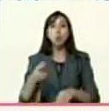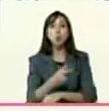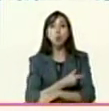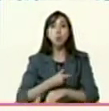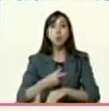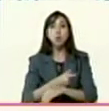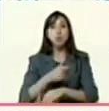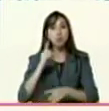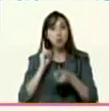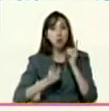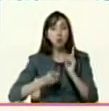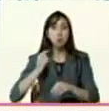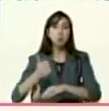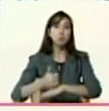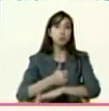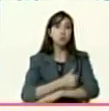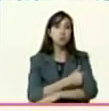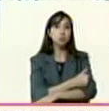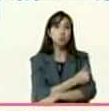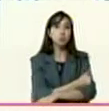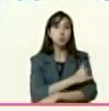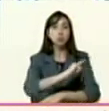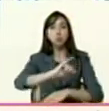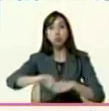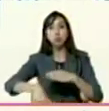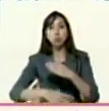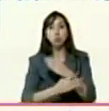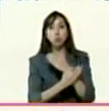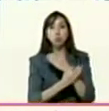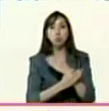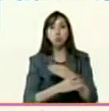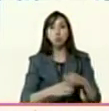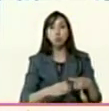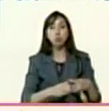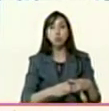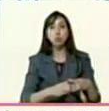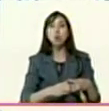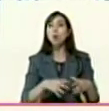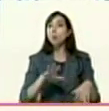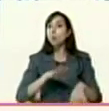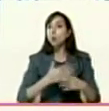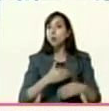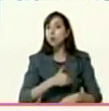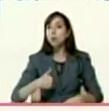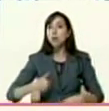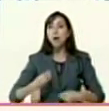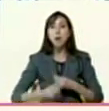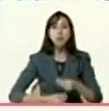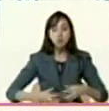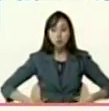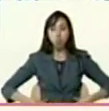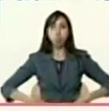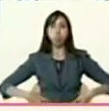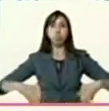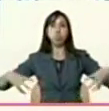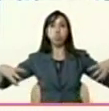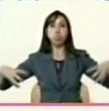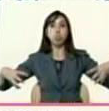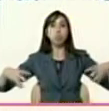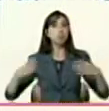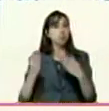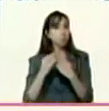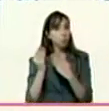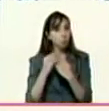de el gobierno del señor Donald Trump para hacerse multimillonario, para ser multimillonario con los dólares